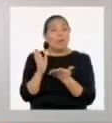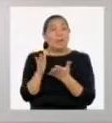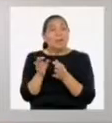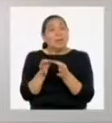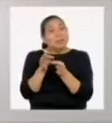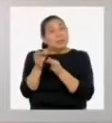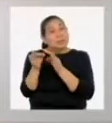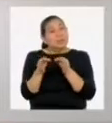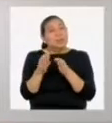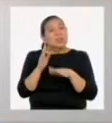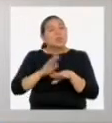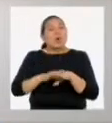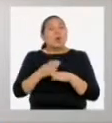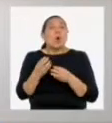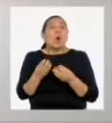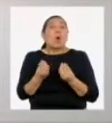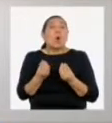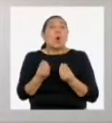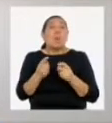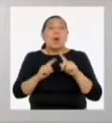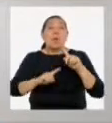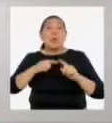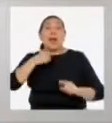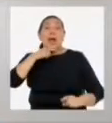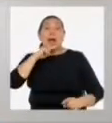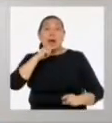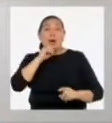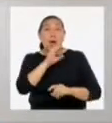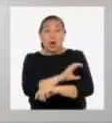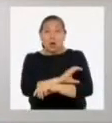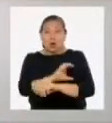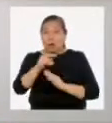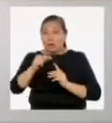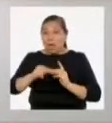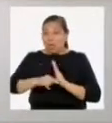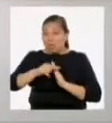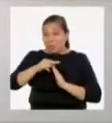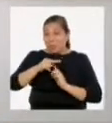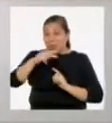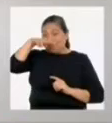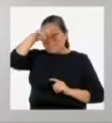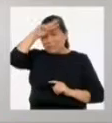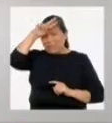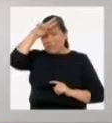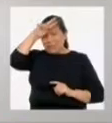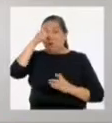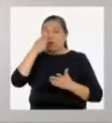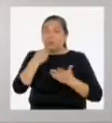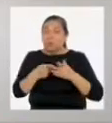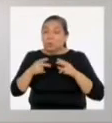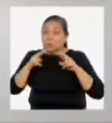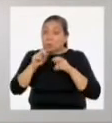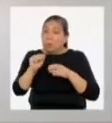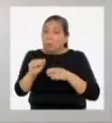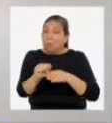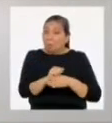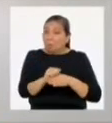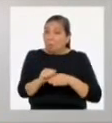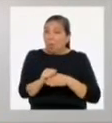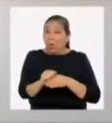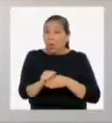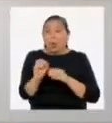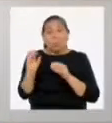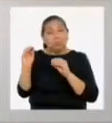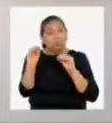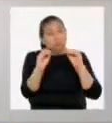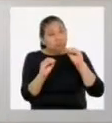e interpretar sobre cómo algunas mujeres de la costa norte del antiguo Perú se dedicaron a la práctica de